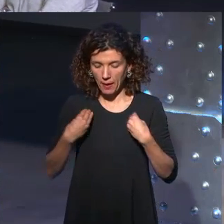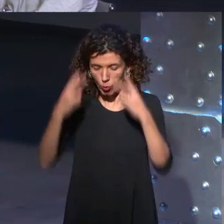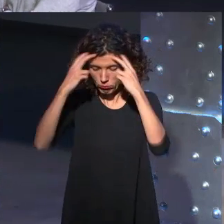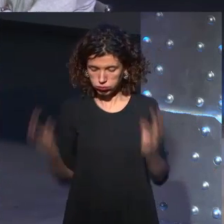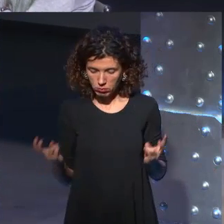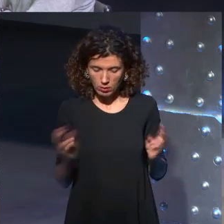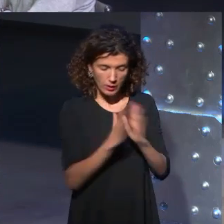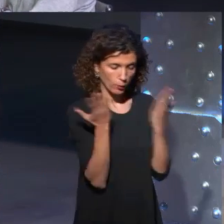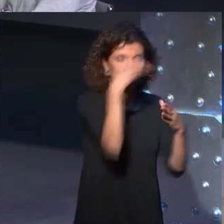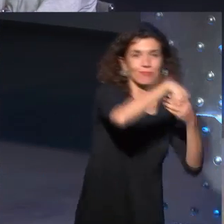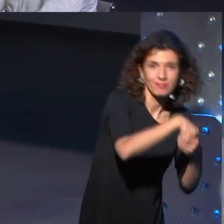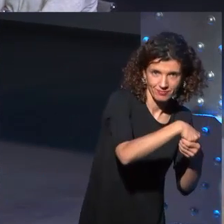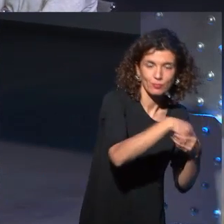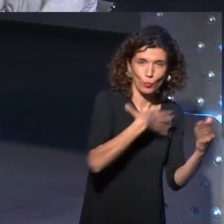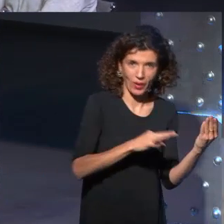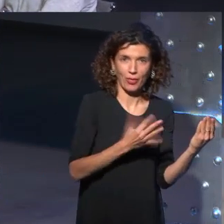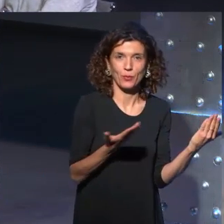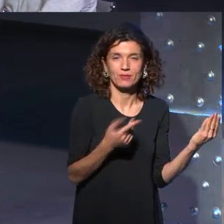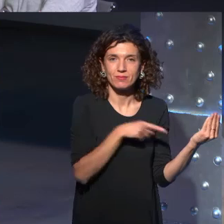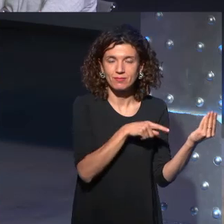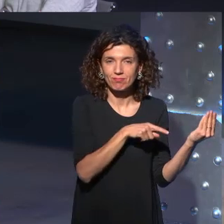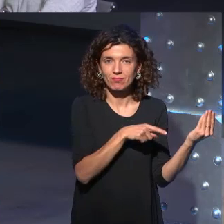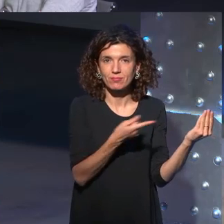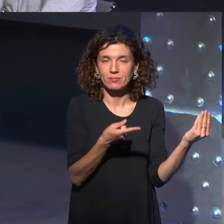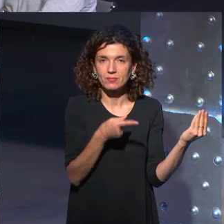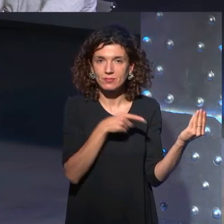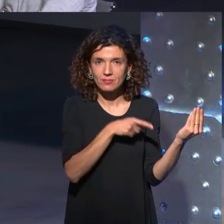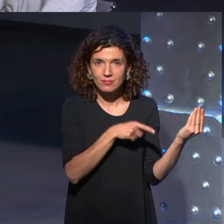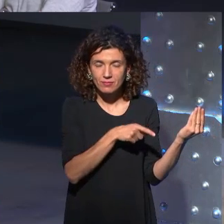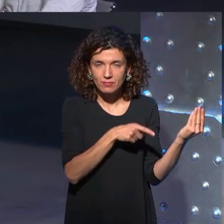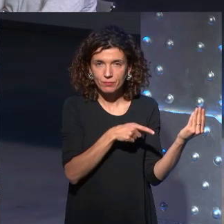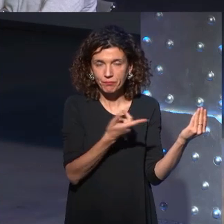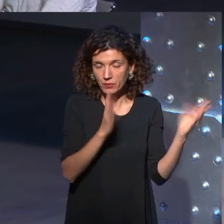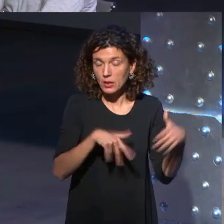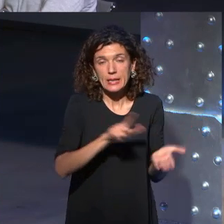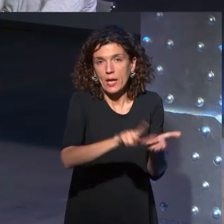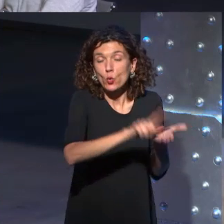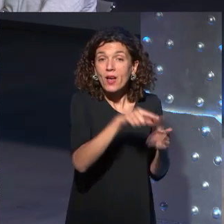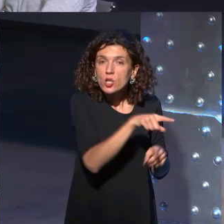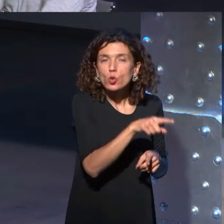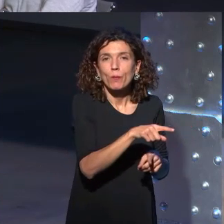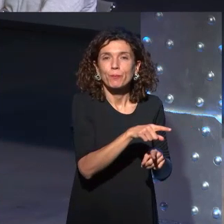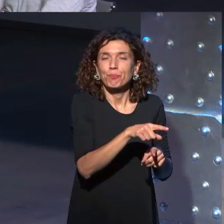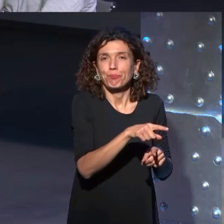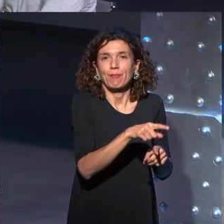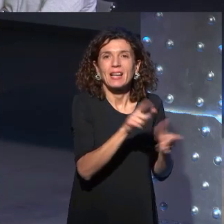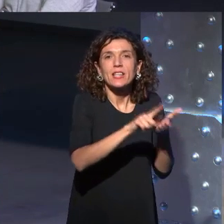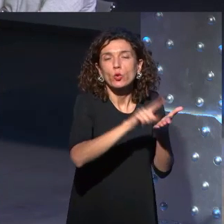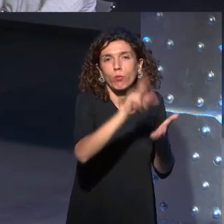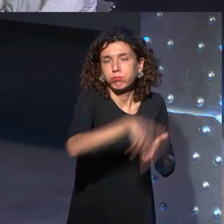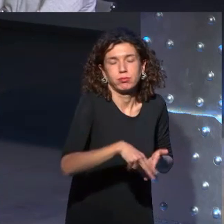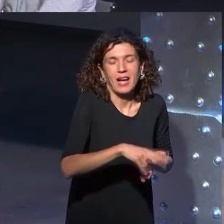meterme en esas otras vidas. Eso es lo que hará a la literatura, la hace